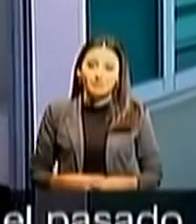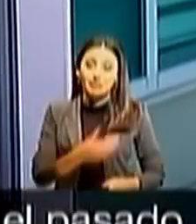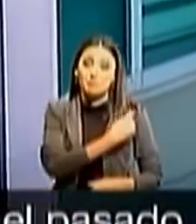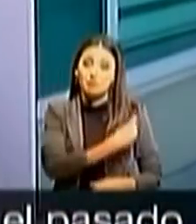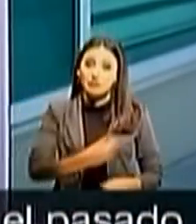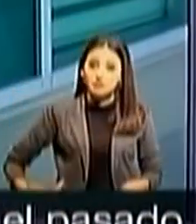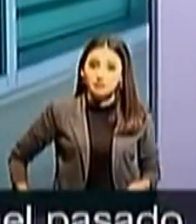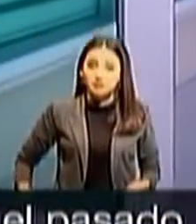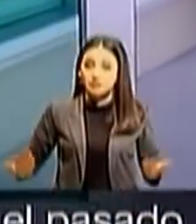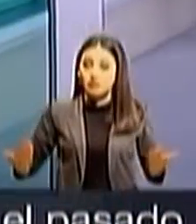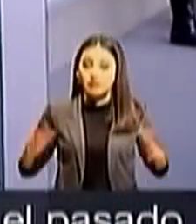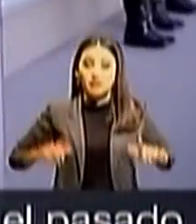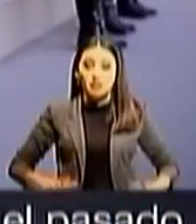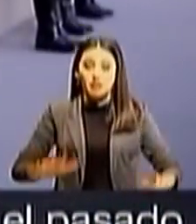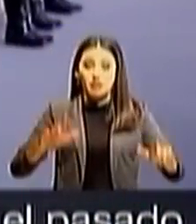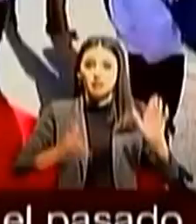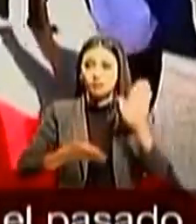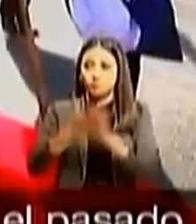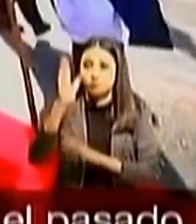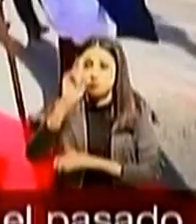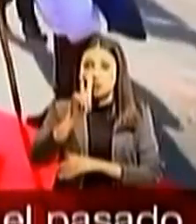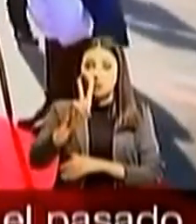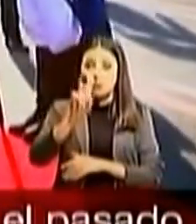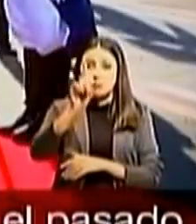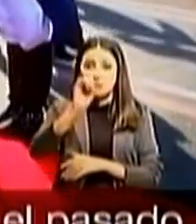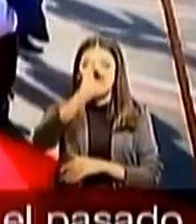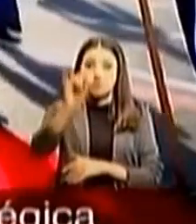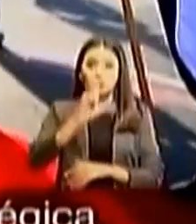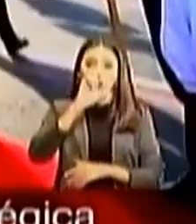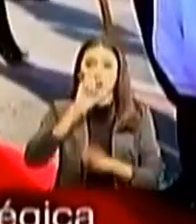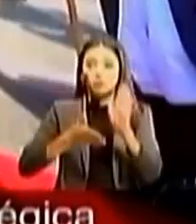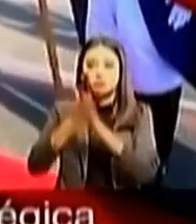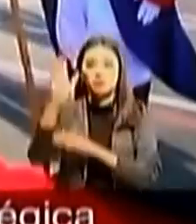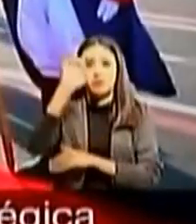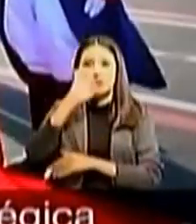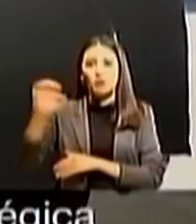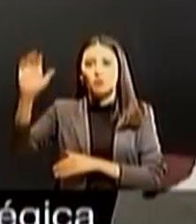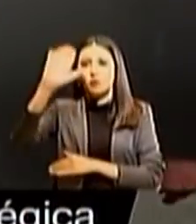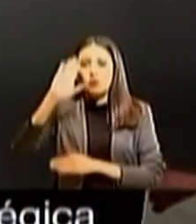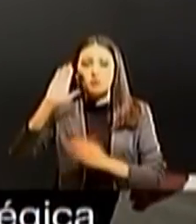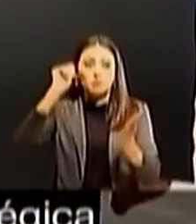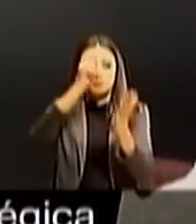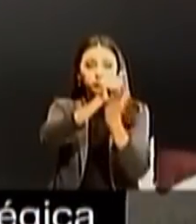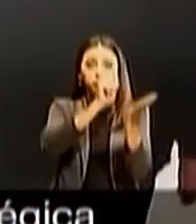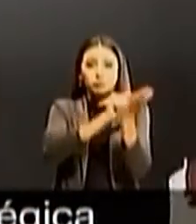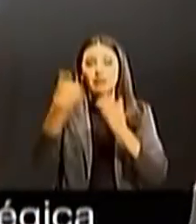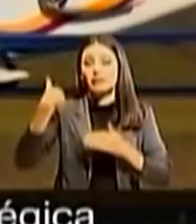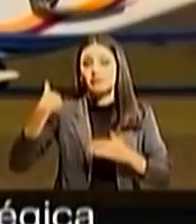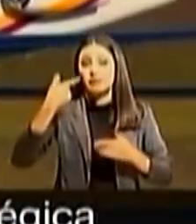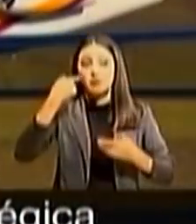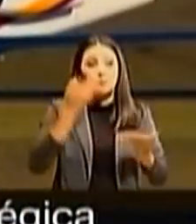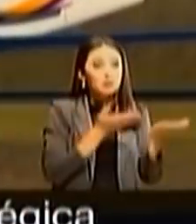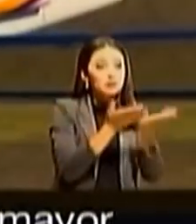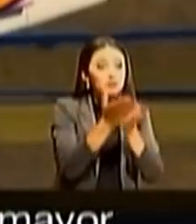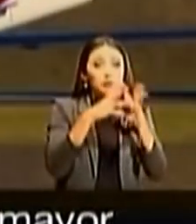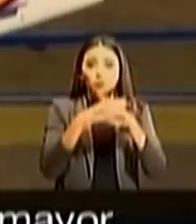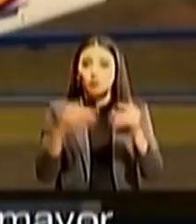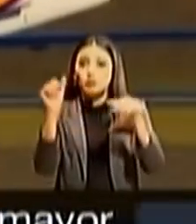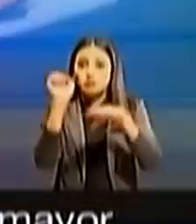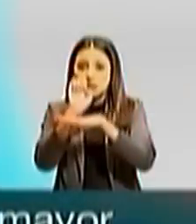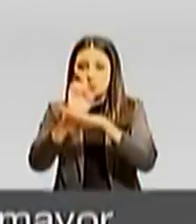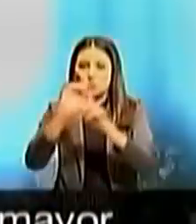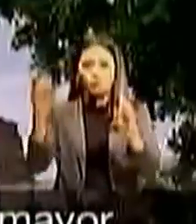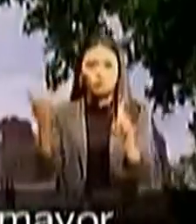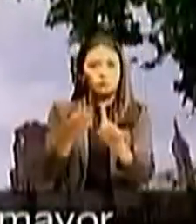El presidente de la República partió el pasado 21 de julio hacia Europa para cumplir una agenda estratégica y de beneficio para el país.